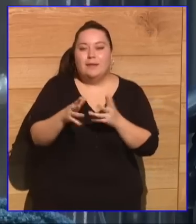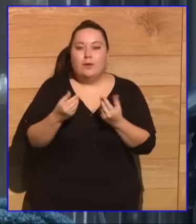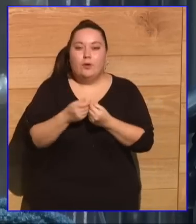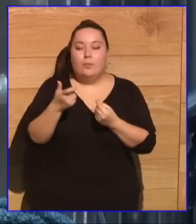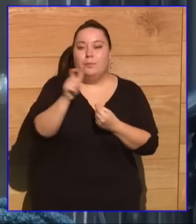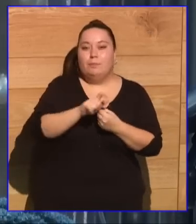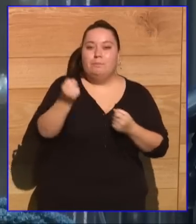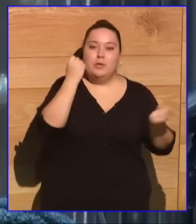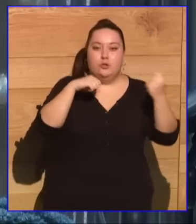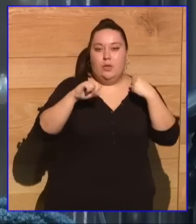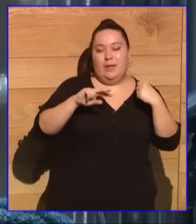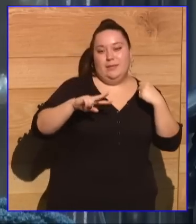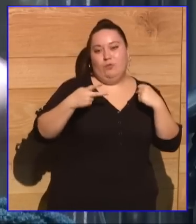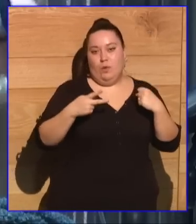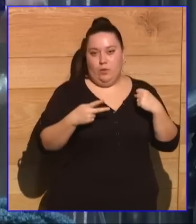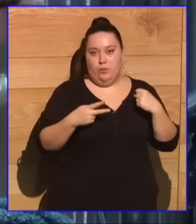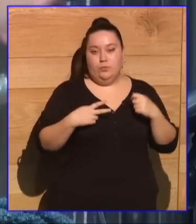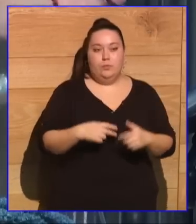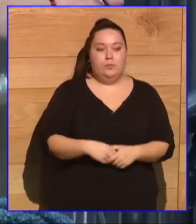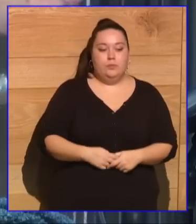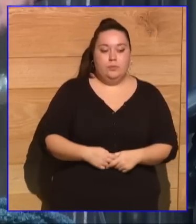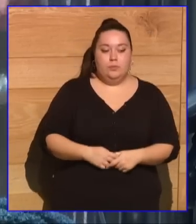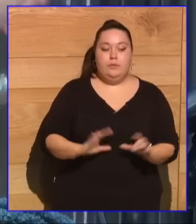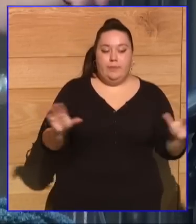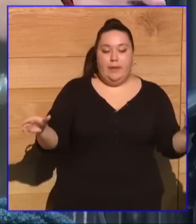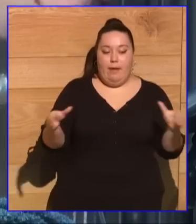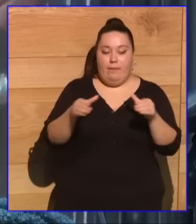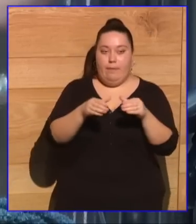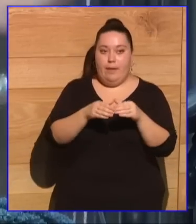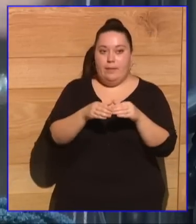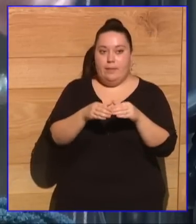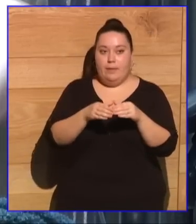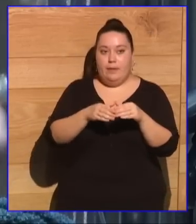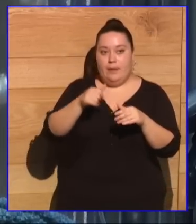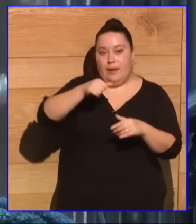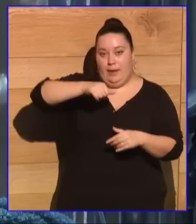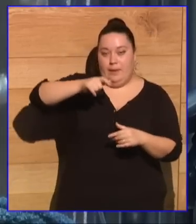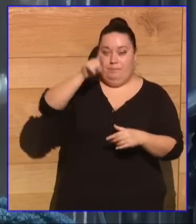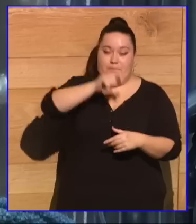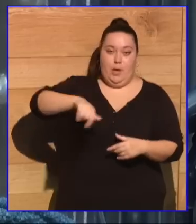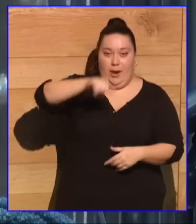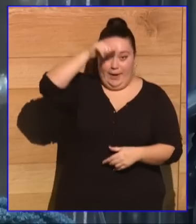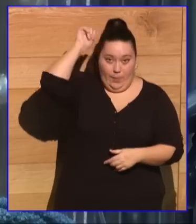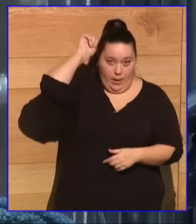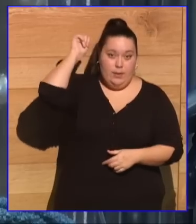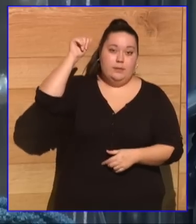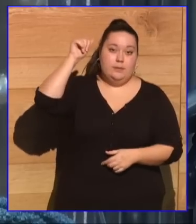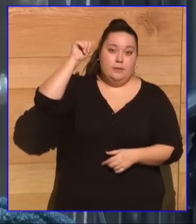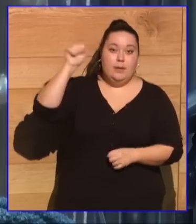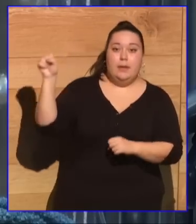extras de la banda de cabezas rapadas que protegen